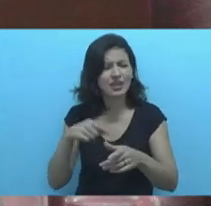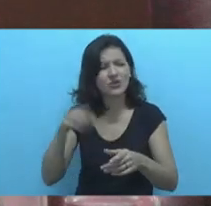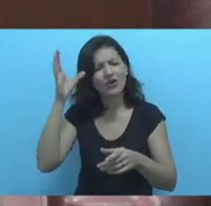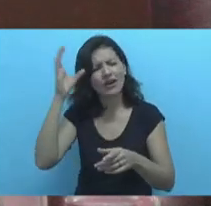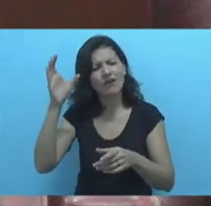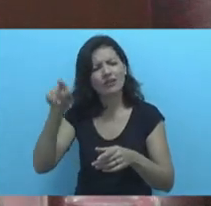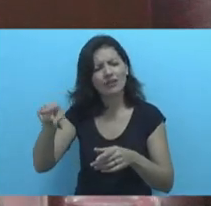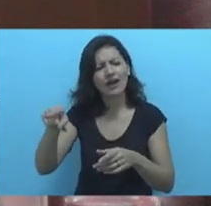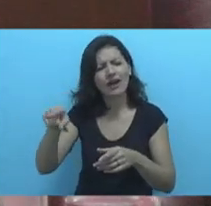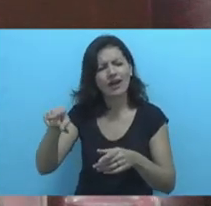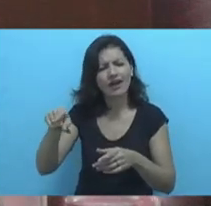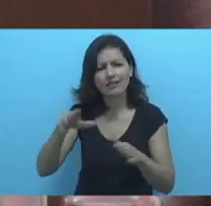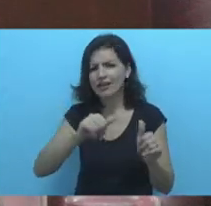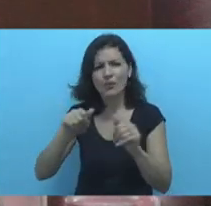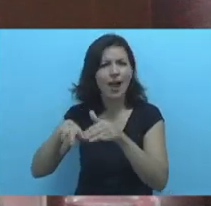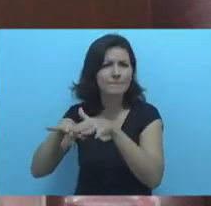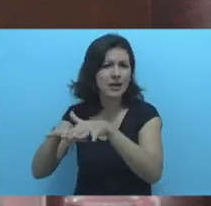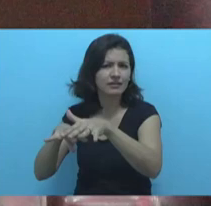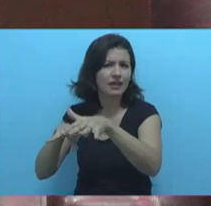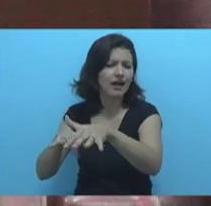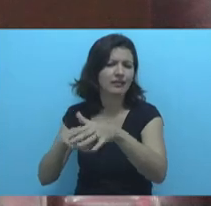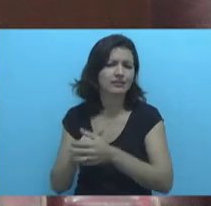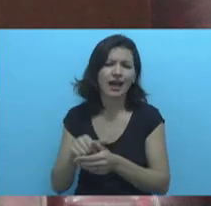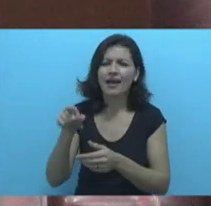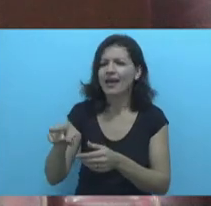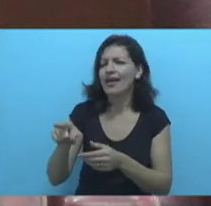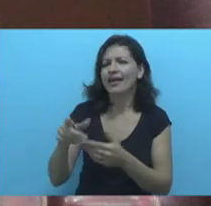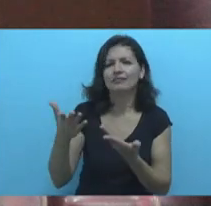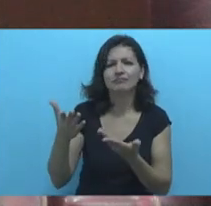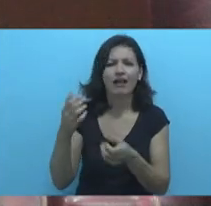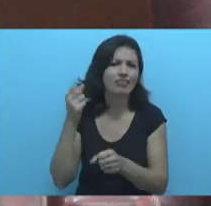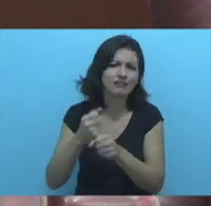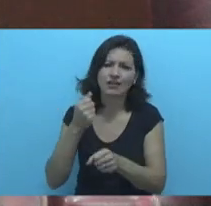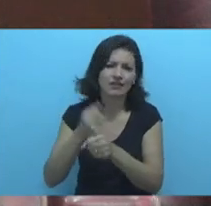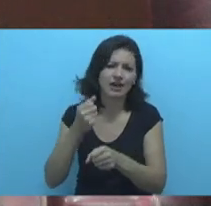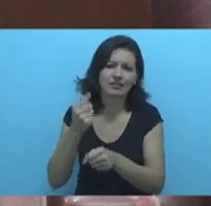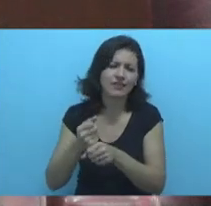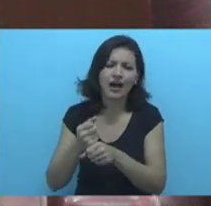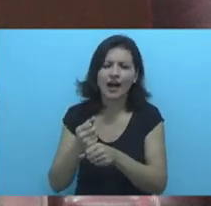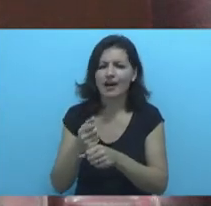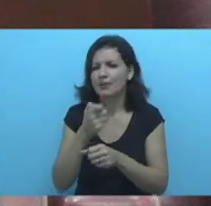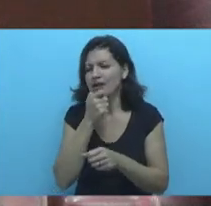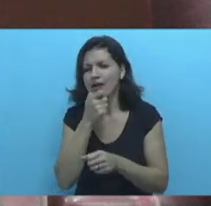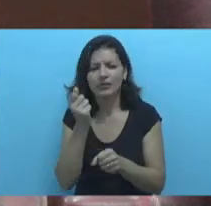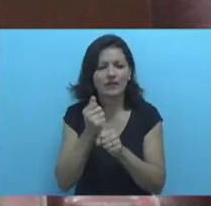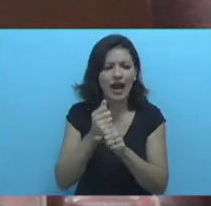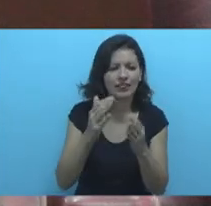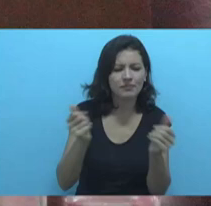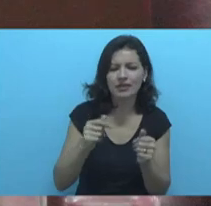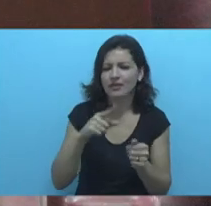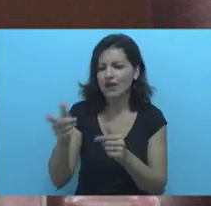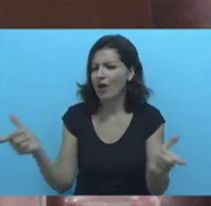El tipo que, como decía el Pepe Mujica, que deja la familia, sale del laburo y se va a reunir con los compañeros y